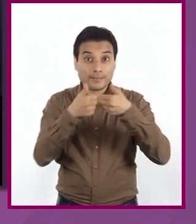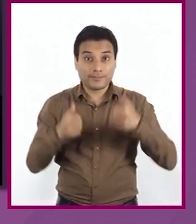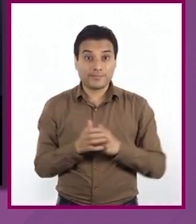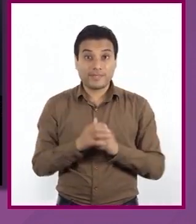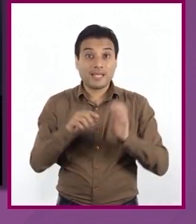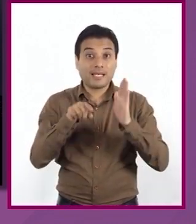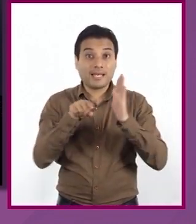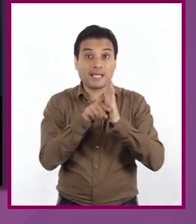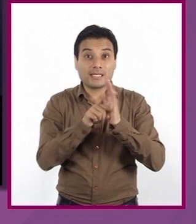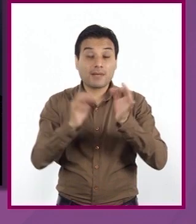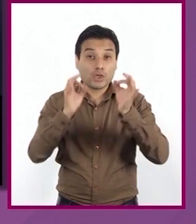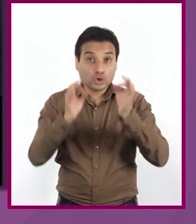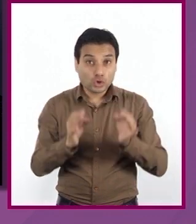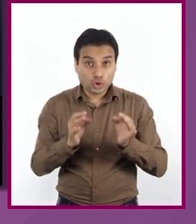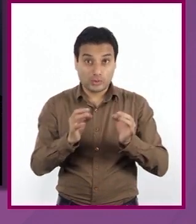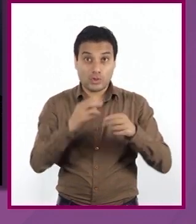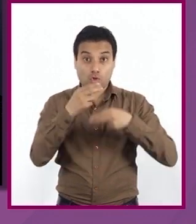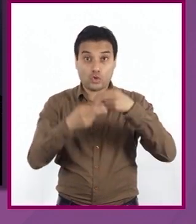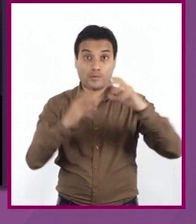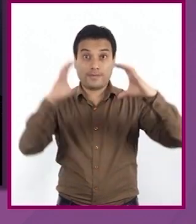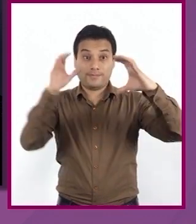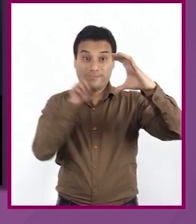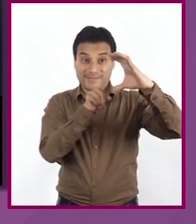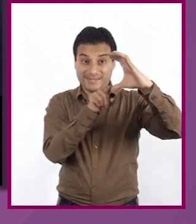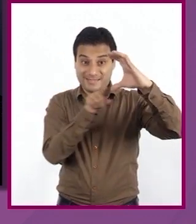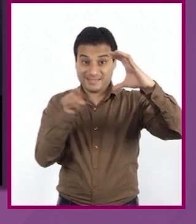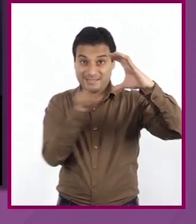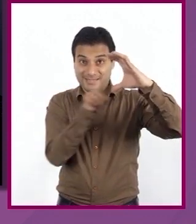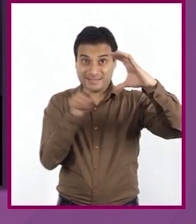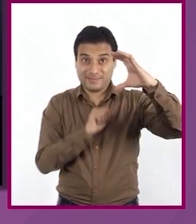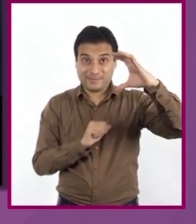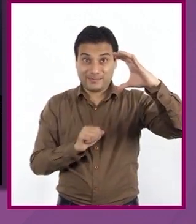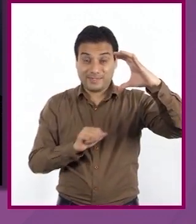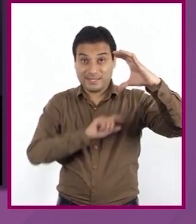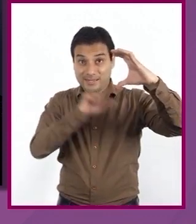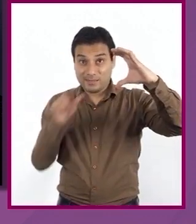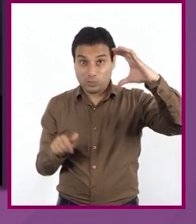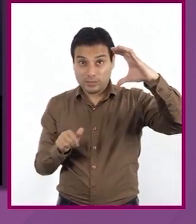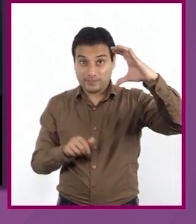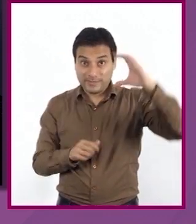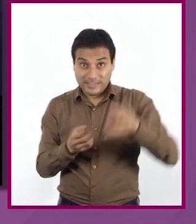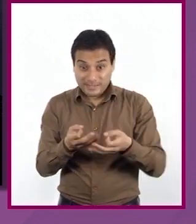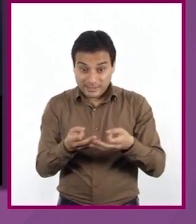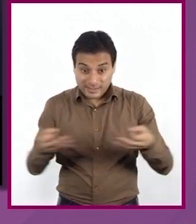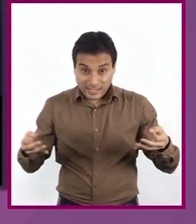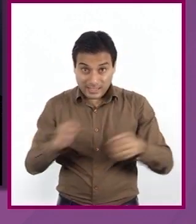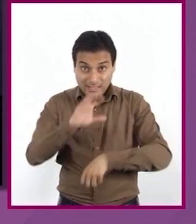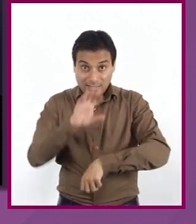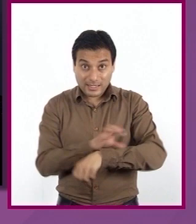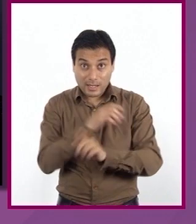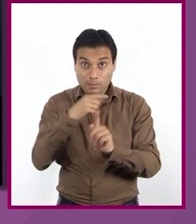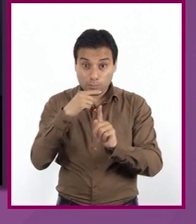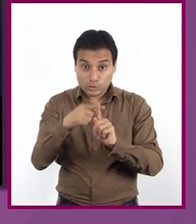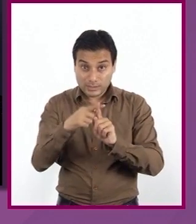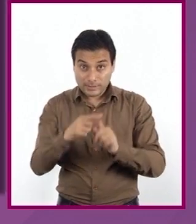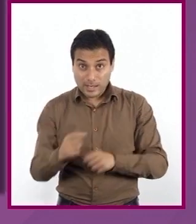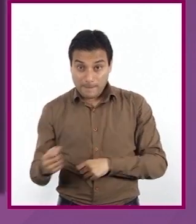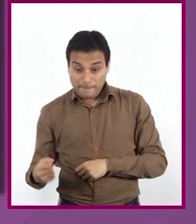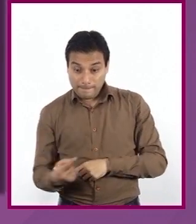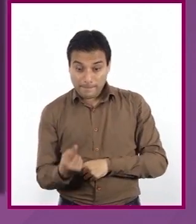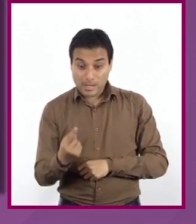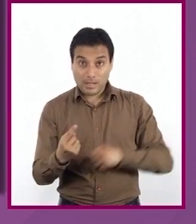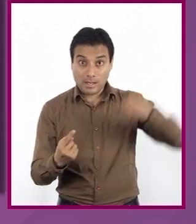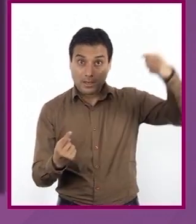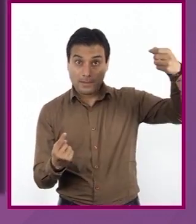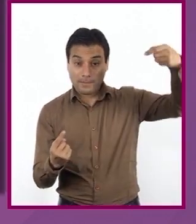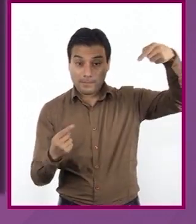inferior de la nube y eso provoca que por atracción eléctrica las cargas positivas de la Tierra suban a la superficie.